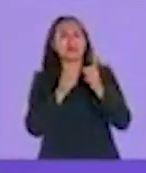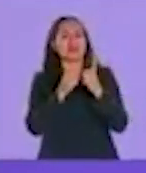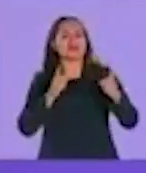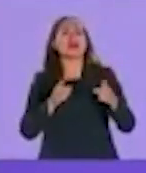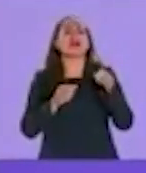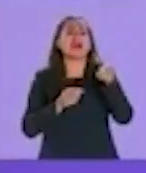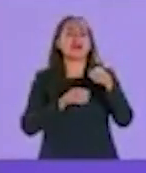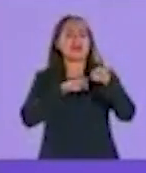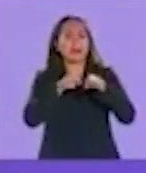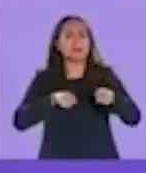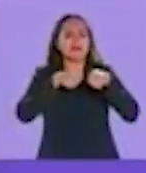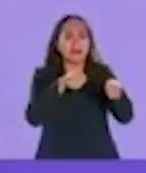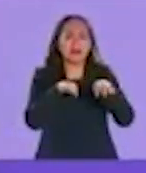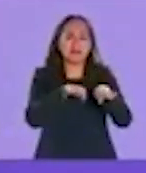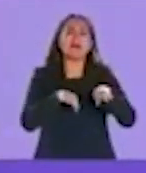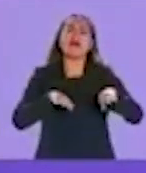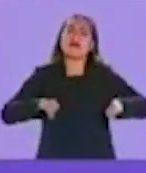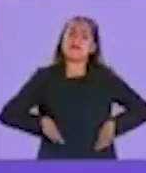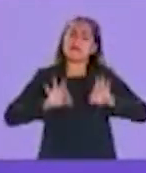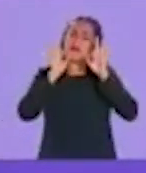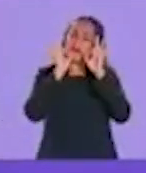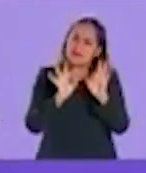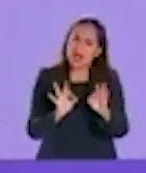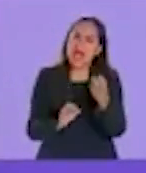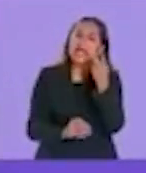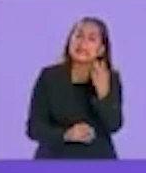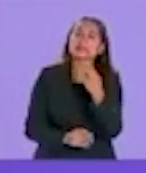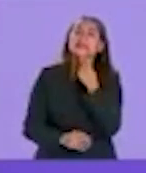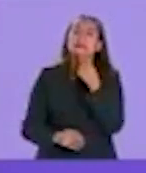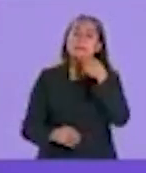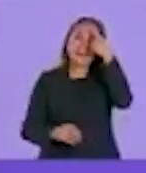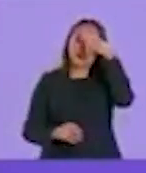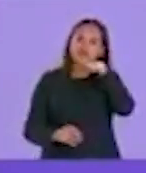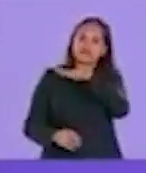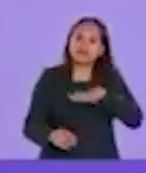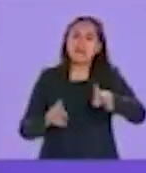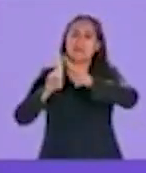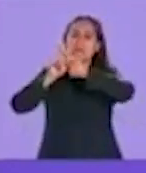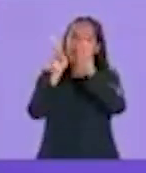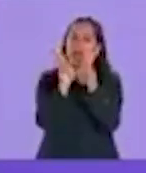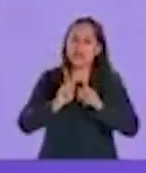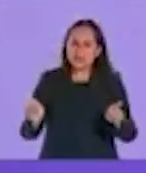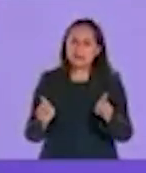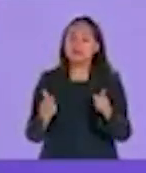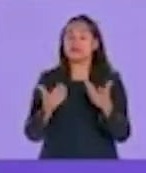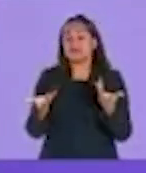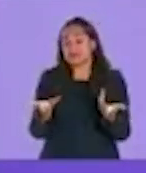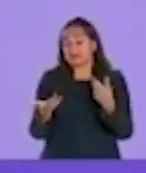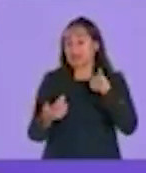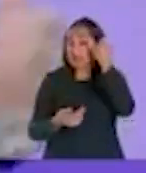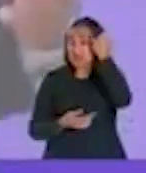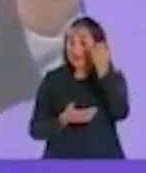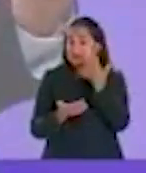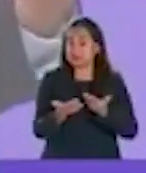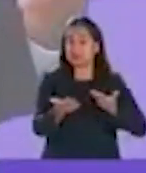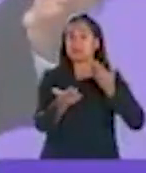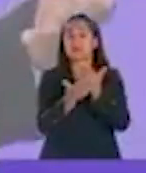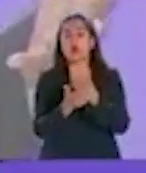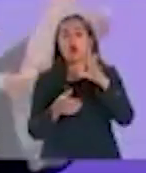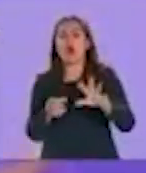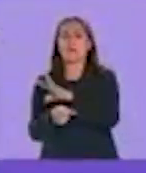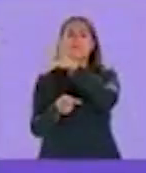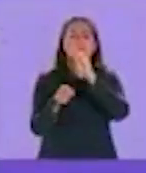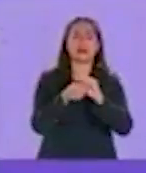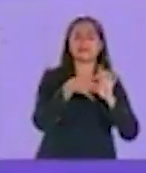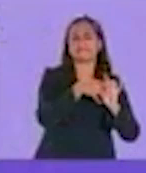bienestar y así se va a conseguir la paz es un planteamiento integral pero que va